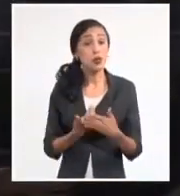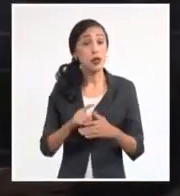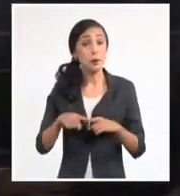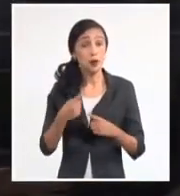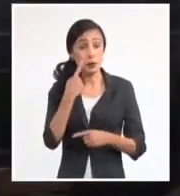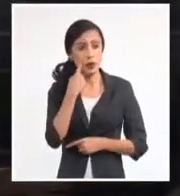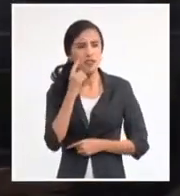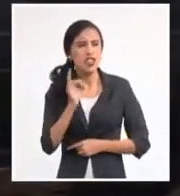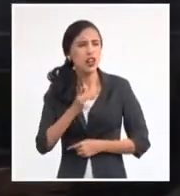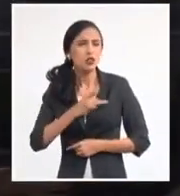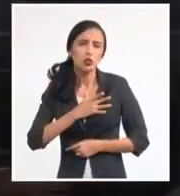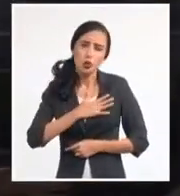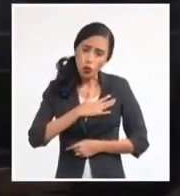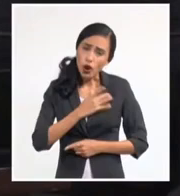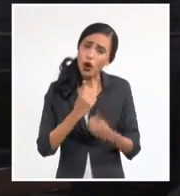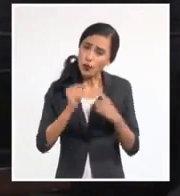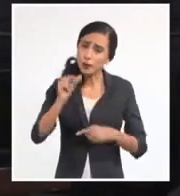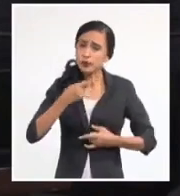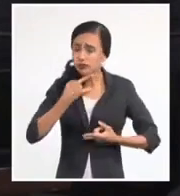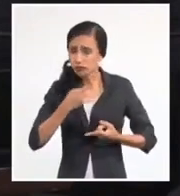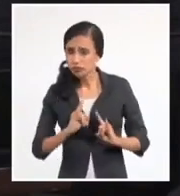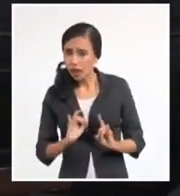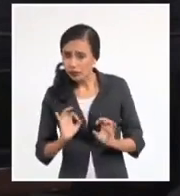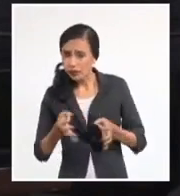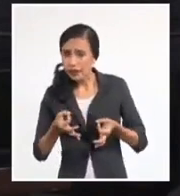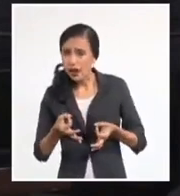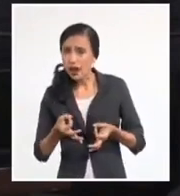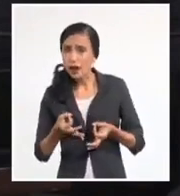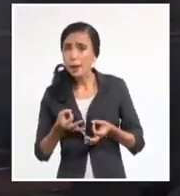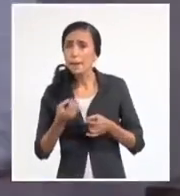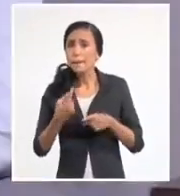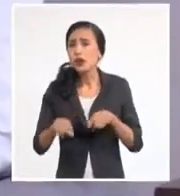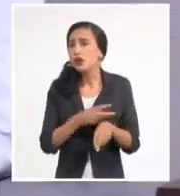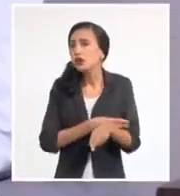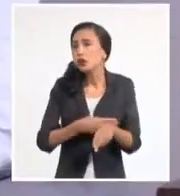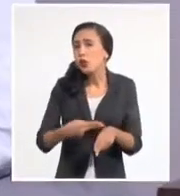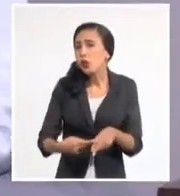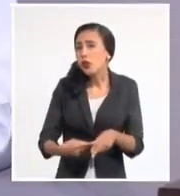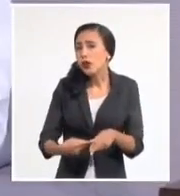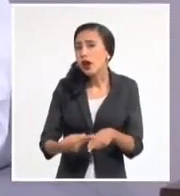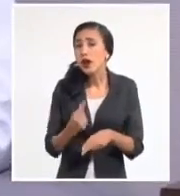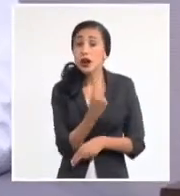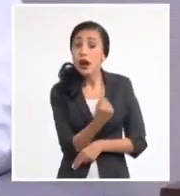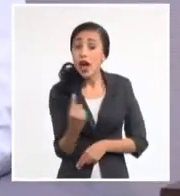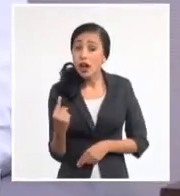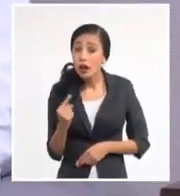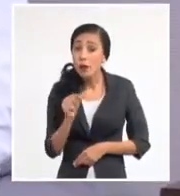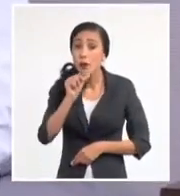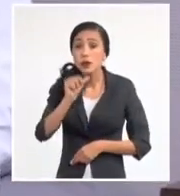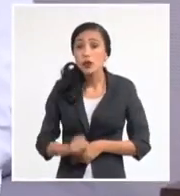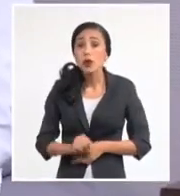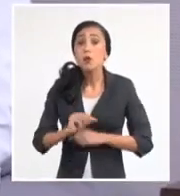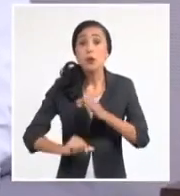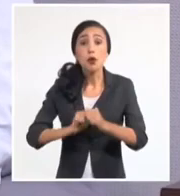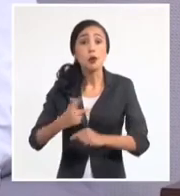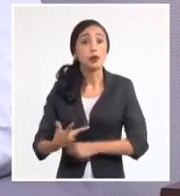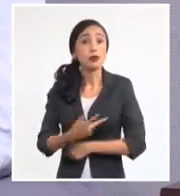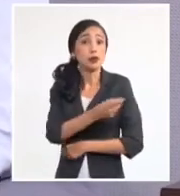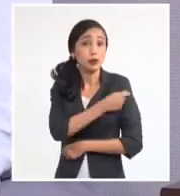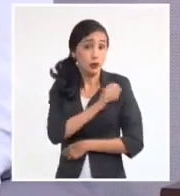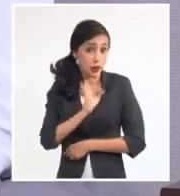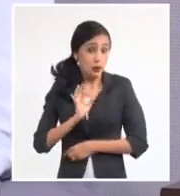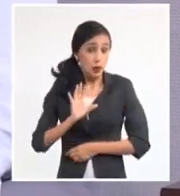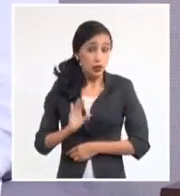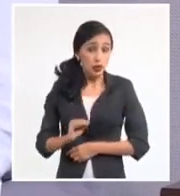del dolor, de las pérdidas, toda esta historia de cómo nos hemos ido inmunizando a golpe de vacunas, como ha dicho el presidente,